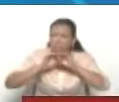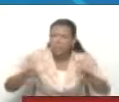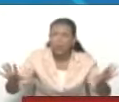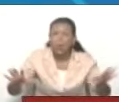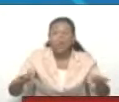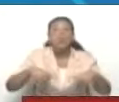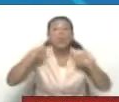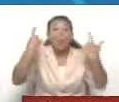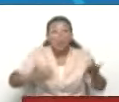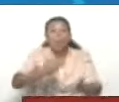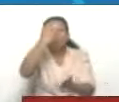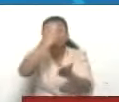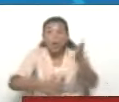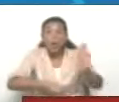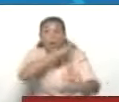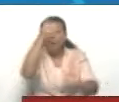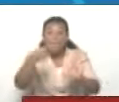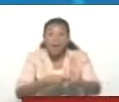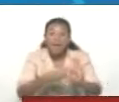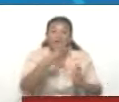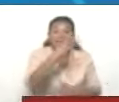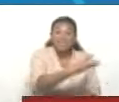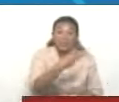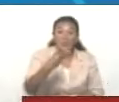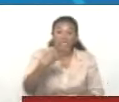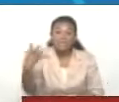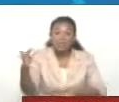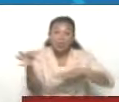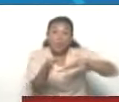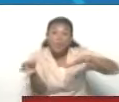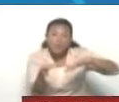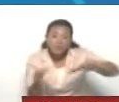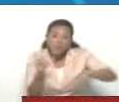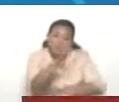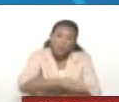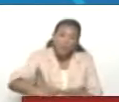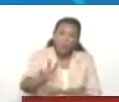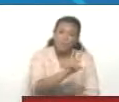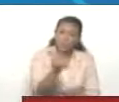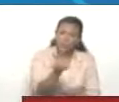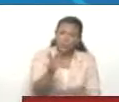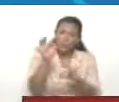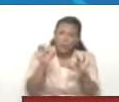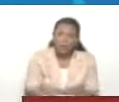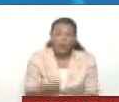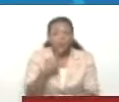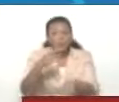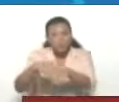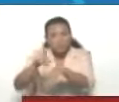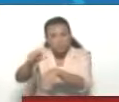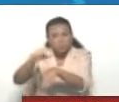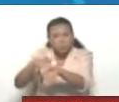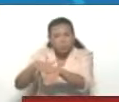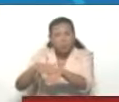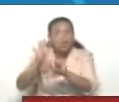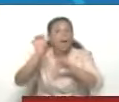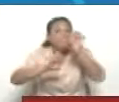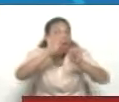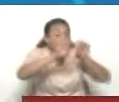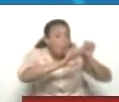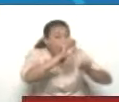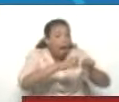viene la inscripción para completar los 335 municipios. Y como dice Ernesto, vamos